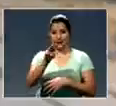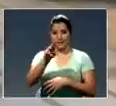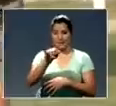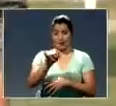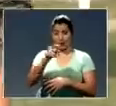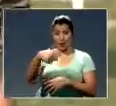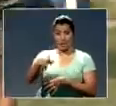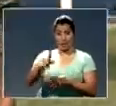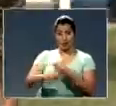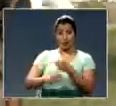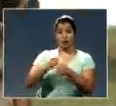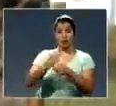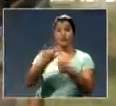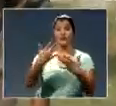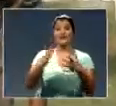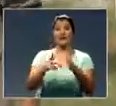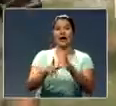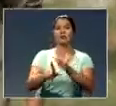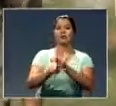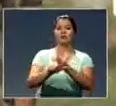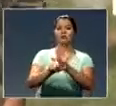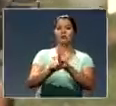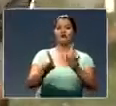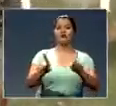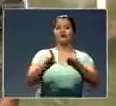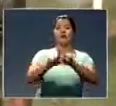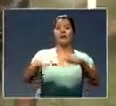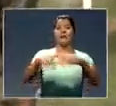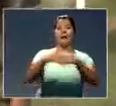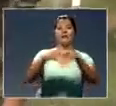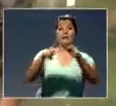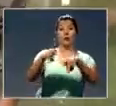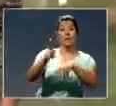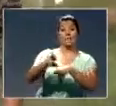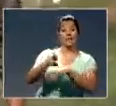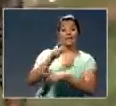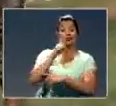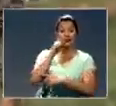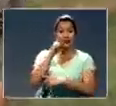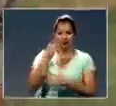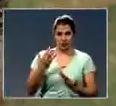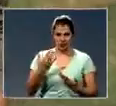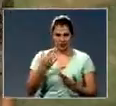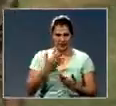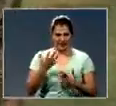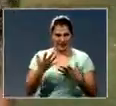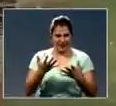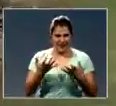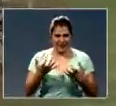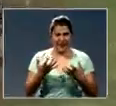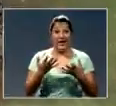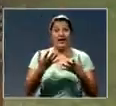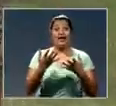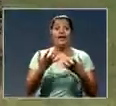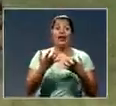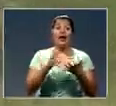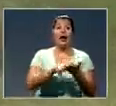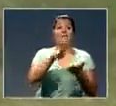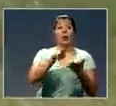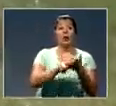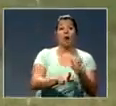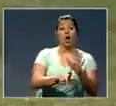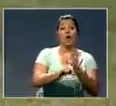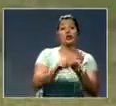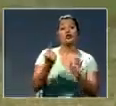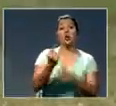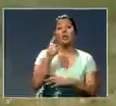próximo año es legal la unión de personas del mismo sexo. Afirman que la intención de fondo fue cazar votos para las